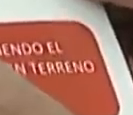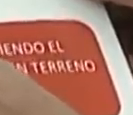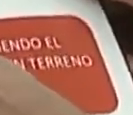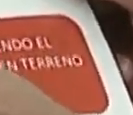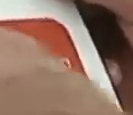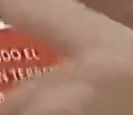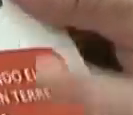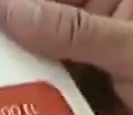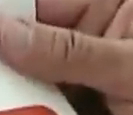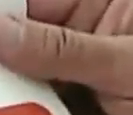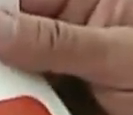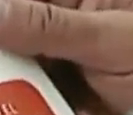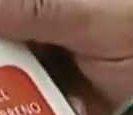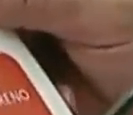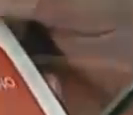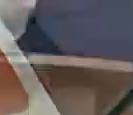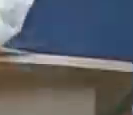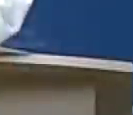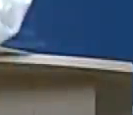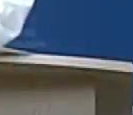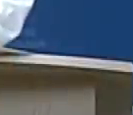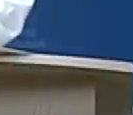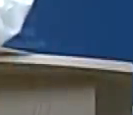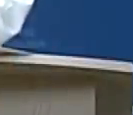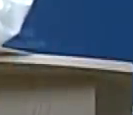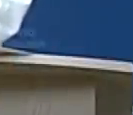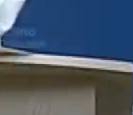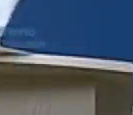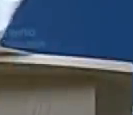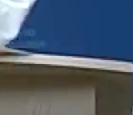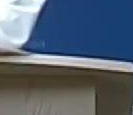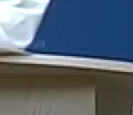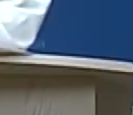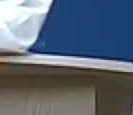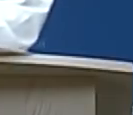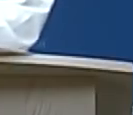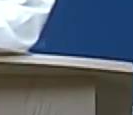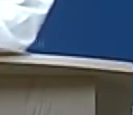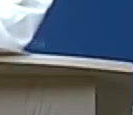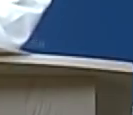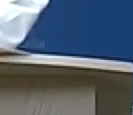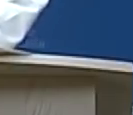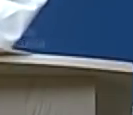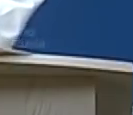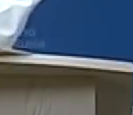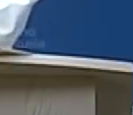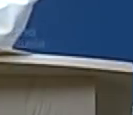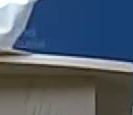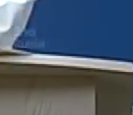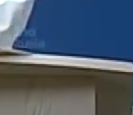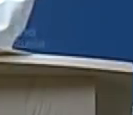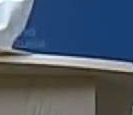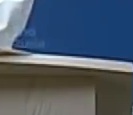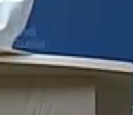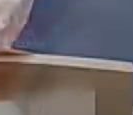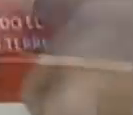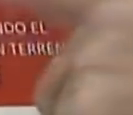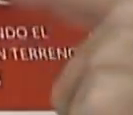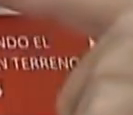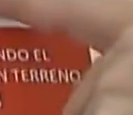164.961 personas, entre ellas los jóvenes y los trabajadores de esta escuela de béisbol en Pedro González.